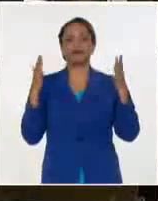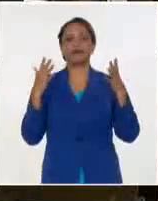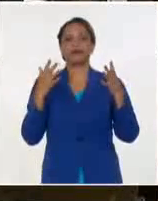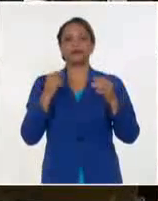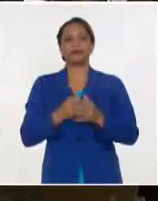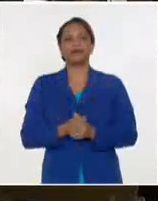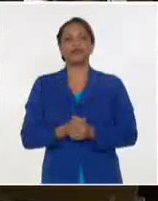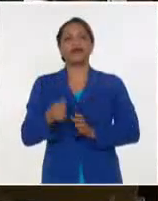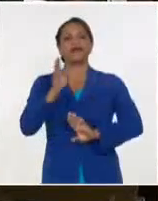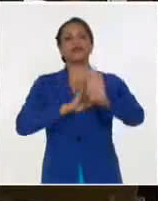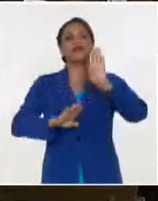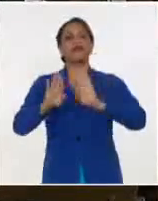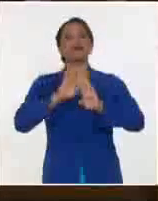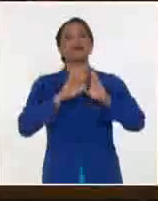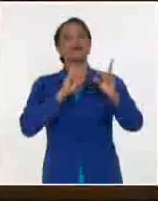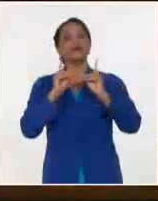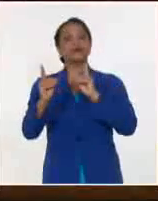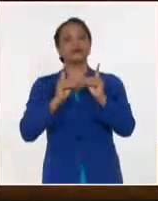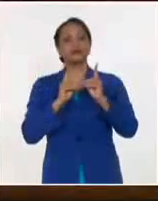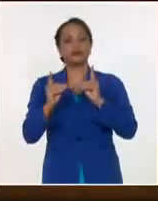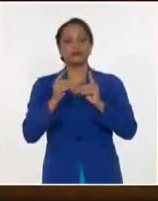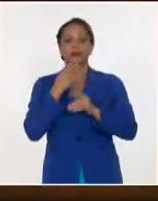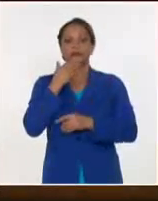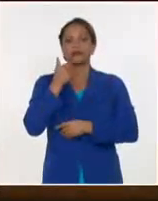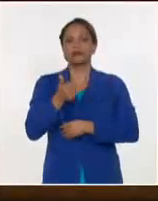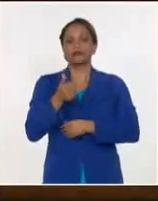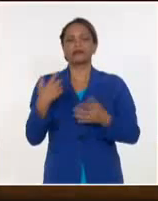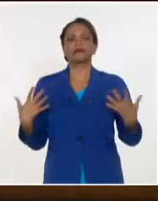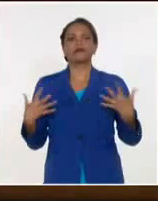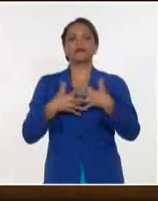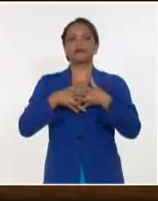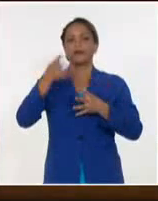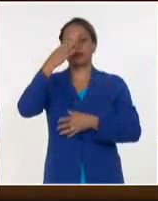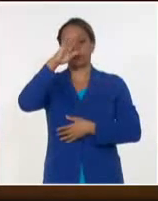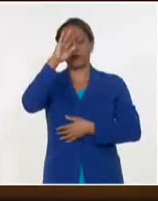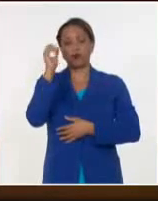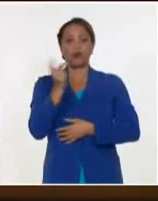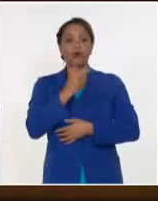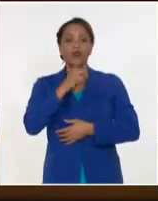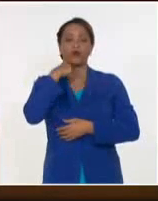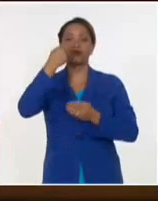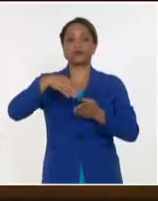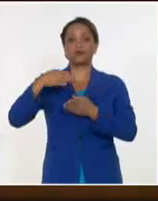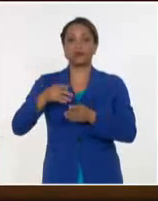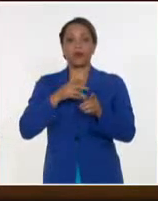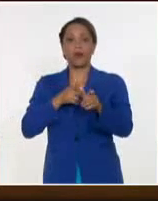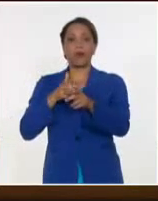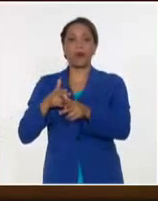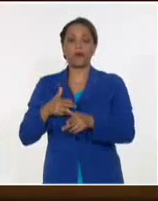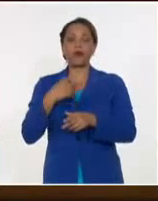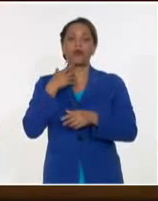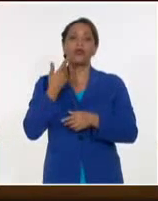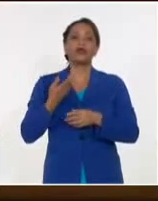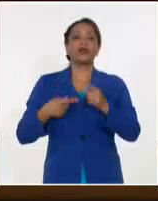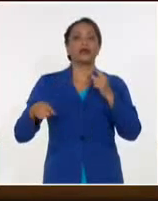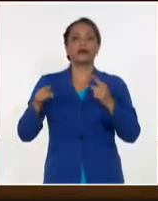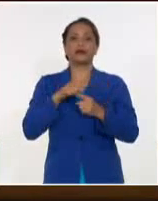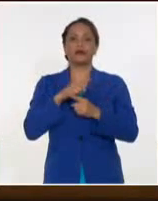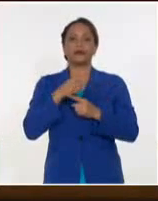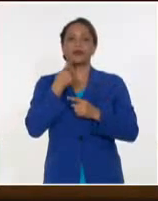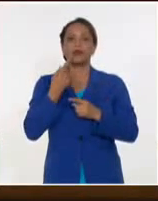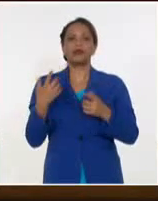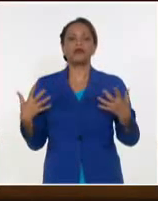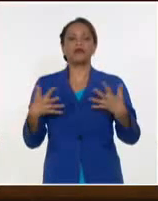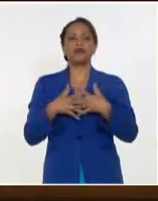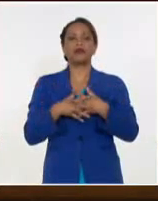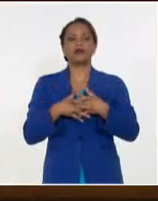defensores del diálogo y de los vínculos con Cuba, vilmente asesinados por despiadados enemigos de la nación y de los lazos de sus hijos